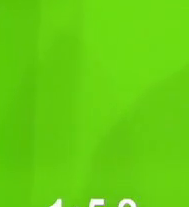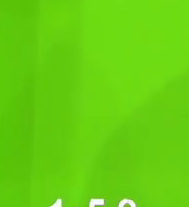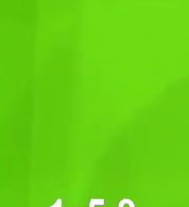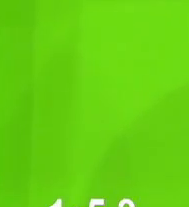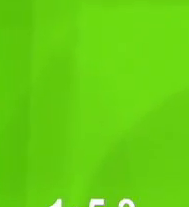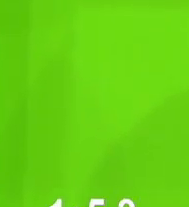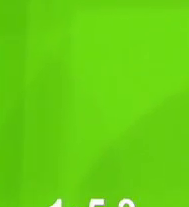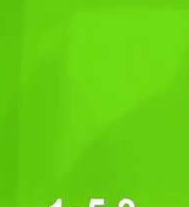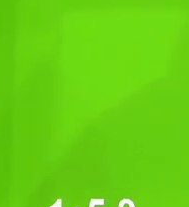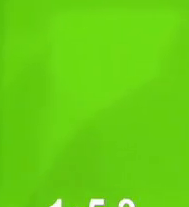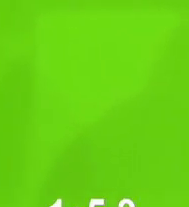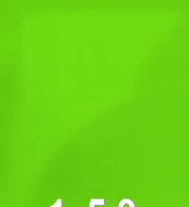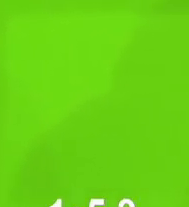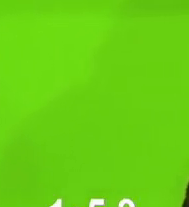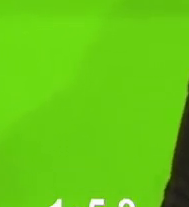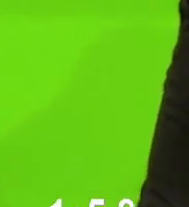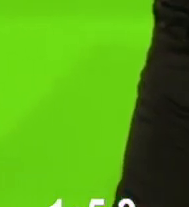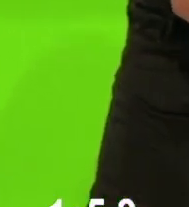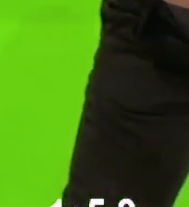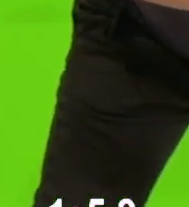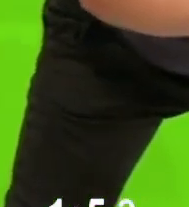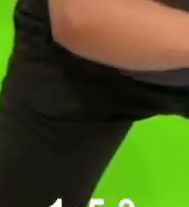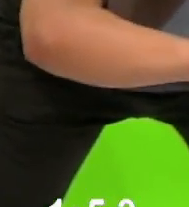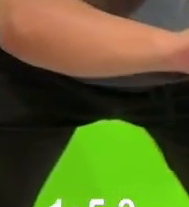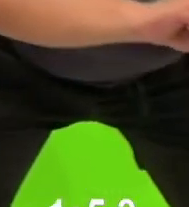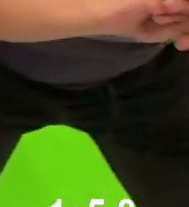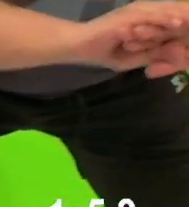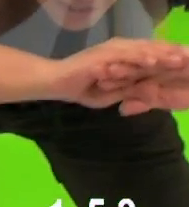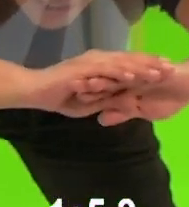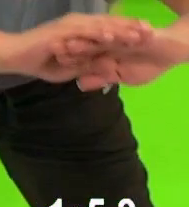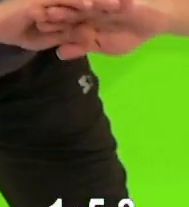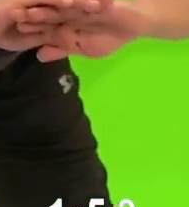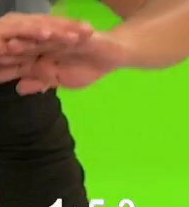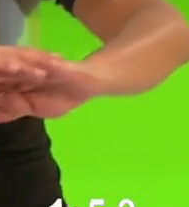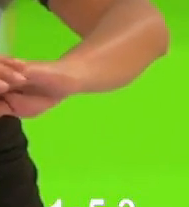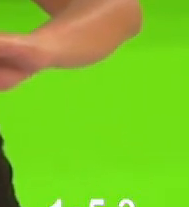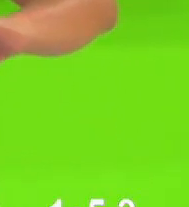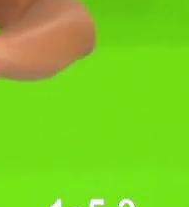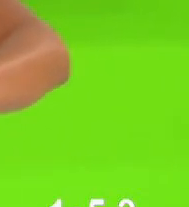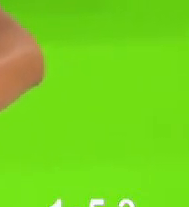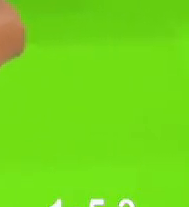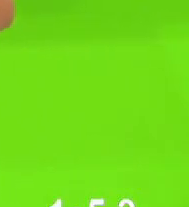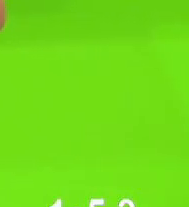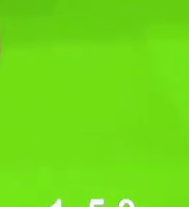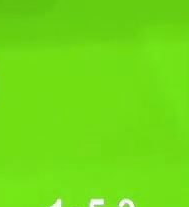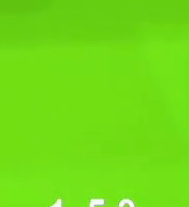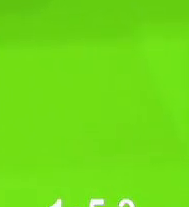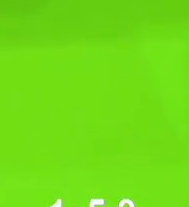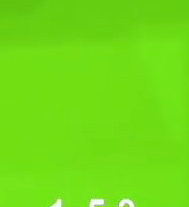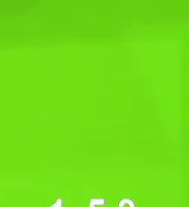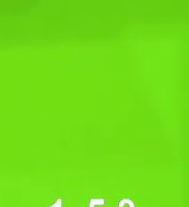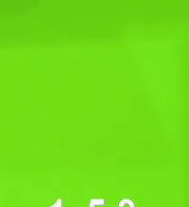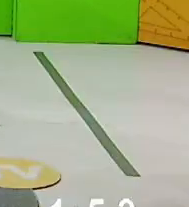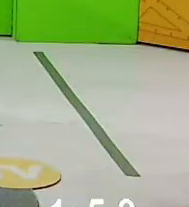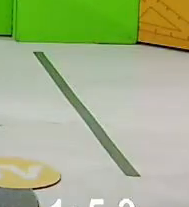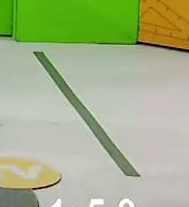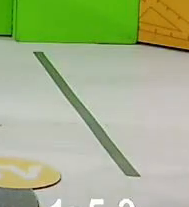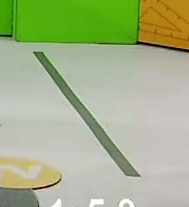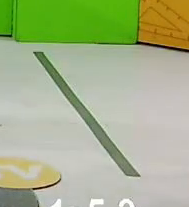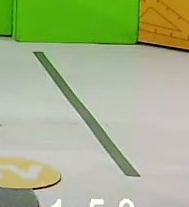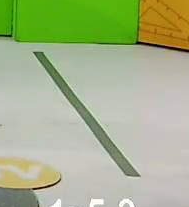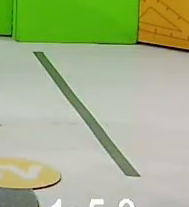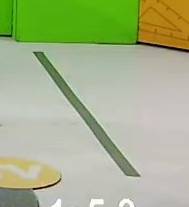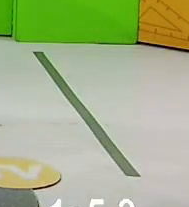Rodillas bien estiradas, lo más estirado posible. Y me quedo. Aquí estamos haciendo también un poquito de elasticidad. Regreso a